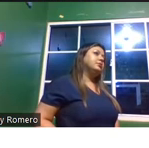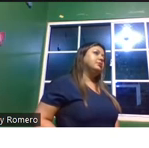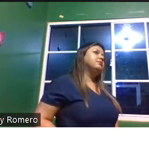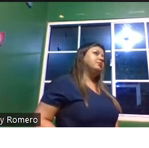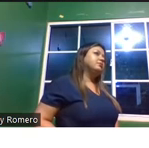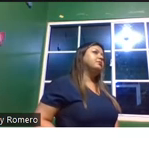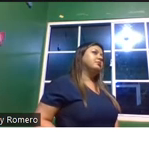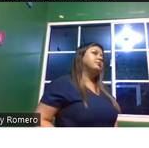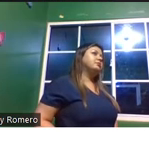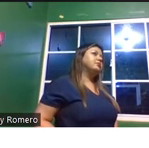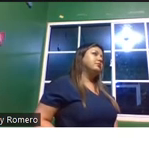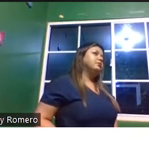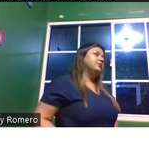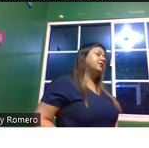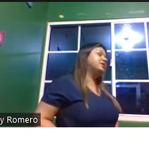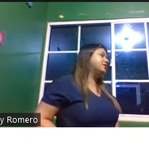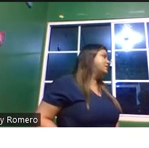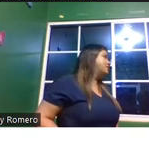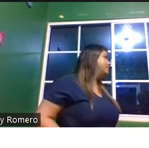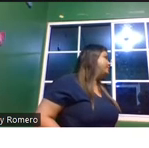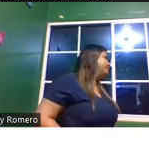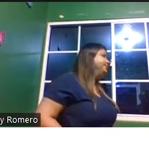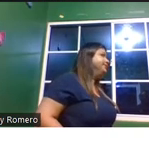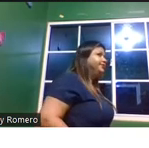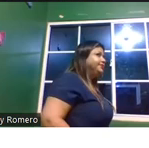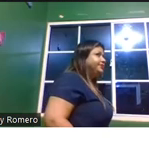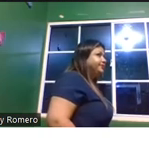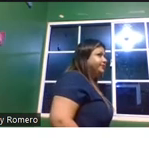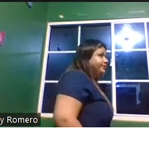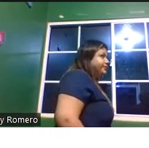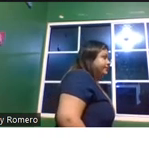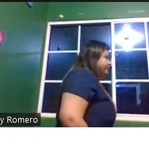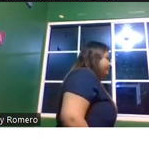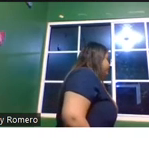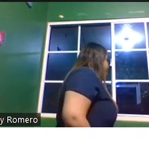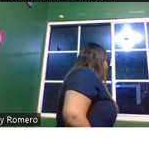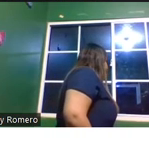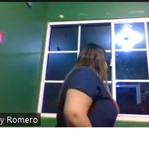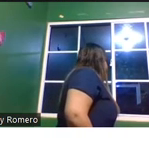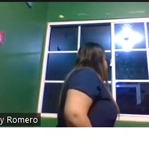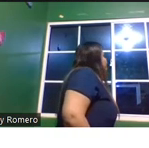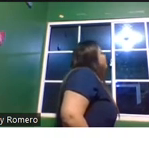función, administrativa, operativa, estratégica, ¿verdad? De dirección.